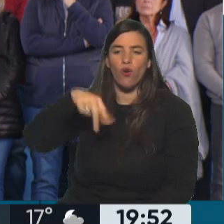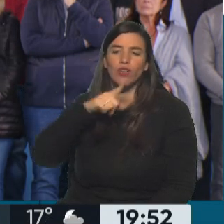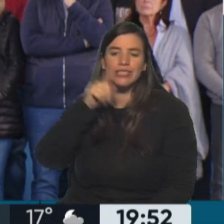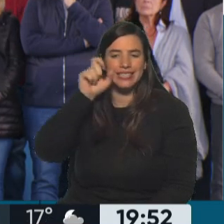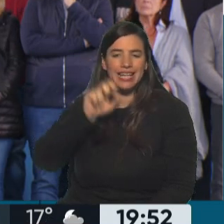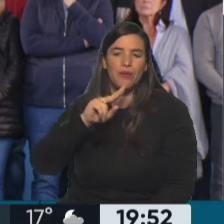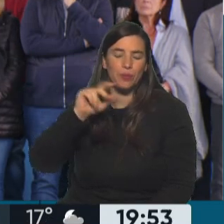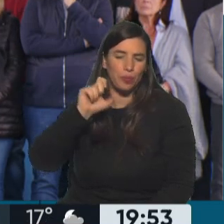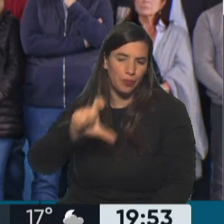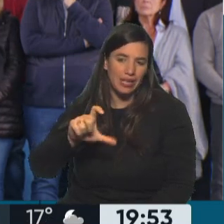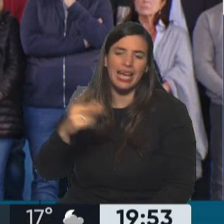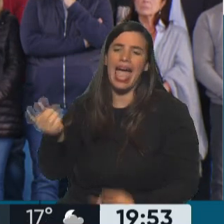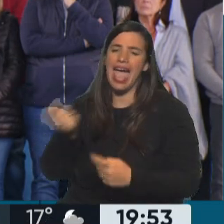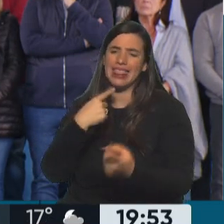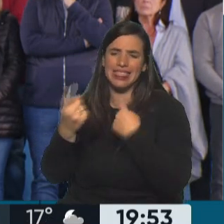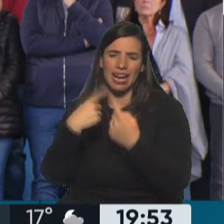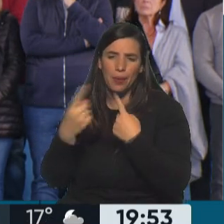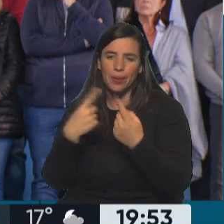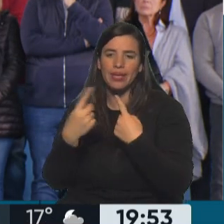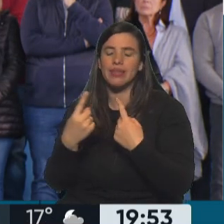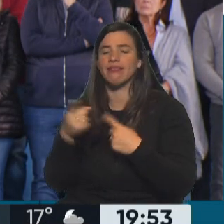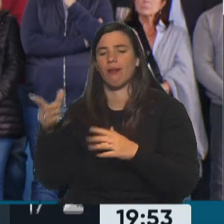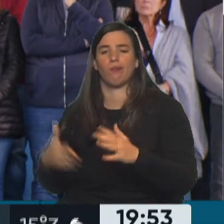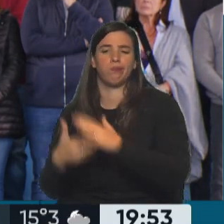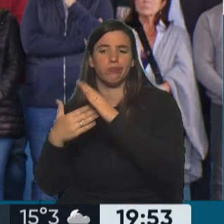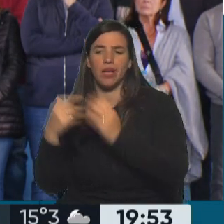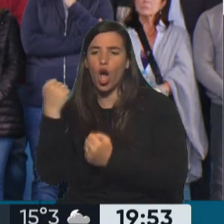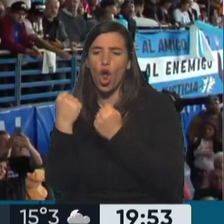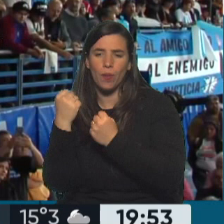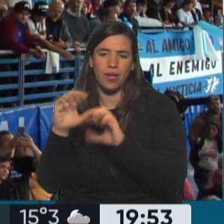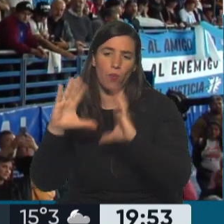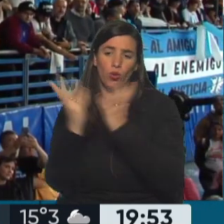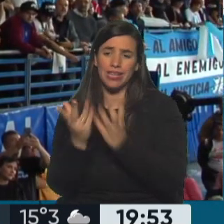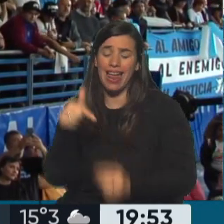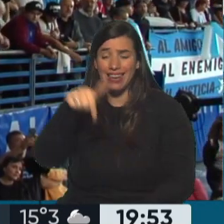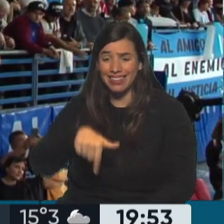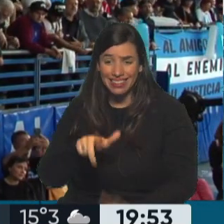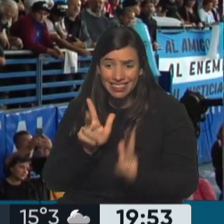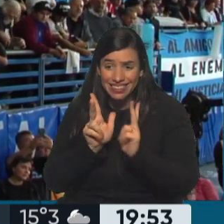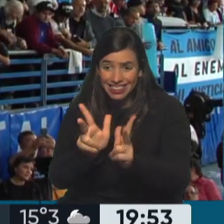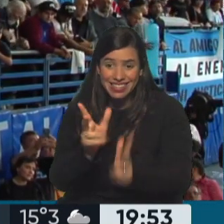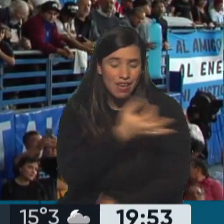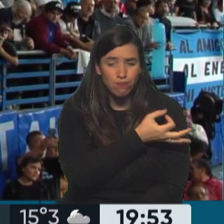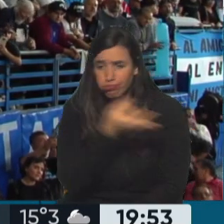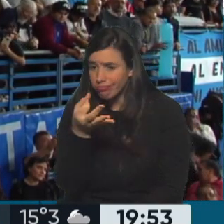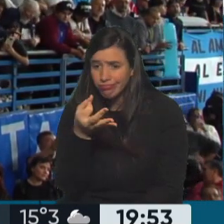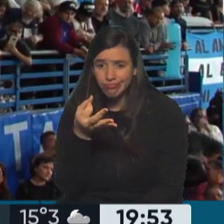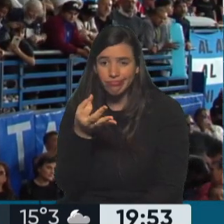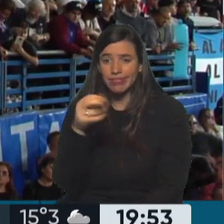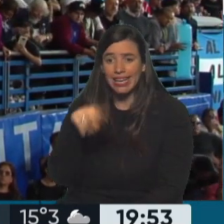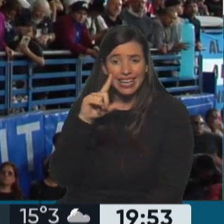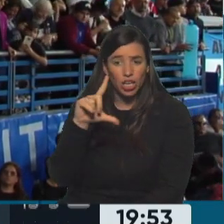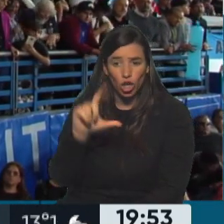muy larga a un pope de la economía mundial. Y dice exactamente lo que dice Nico. Economía,